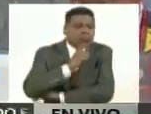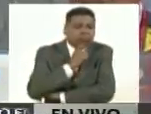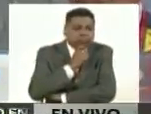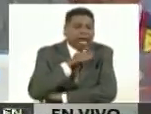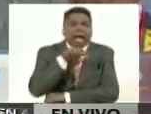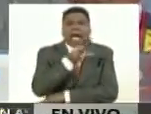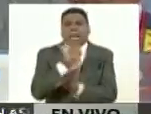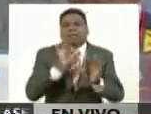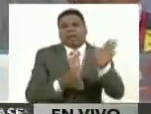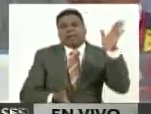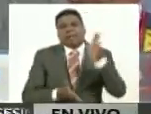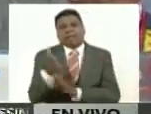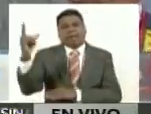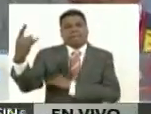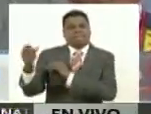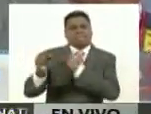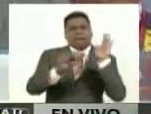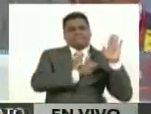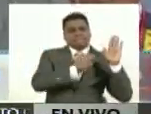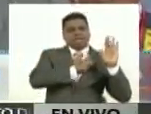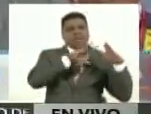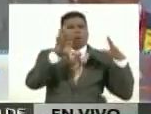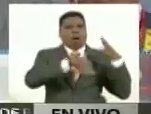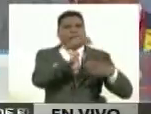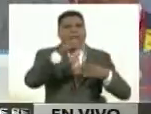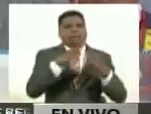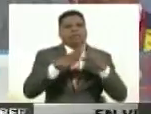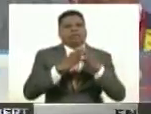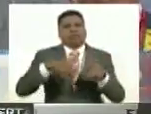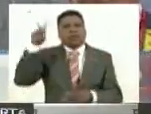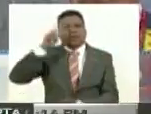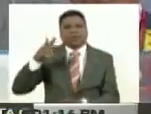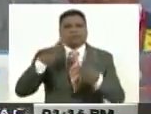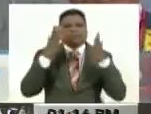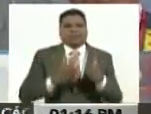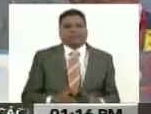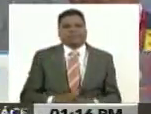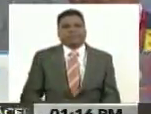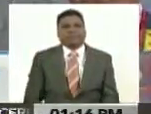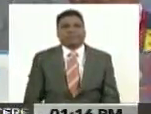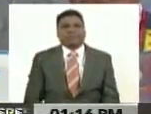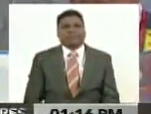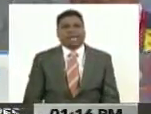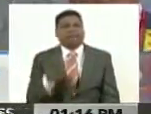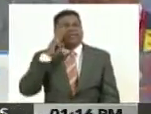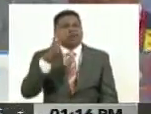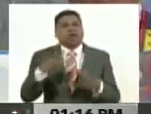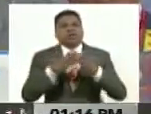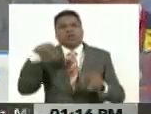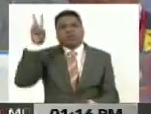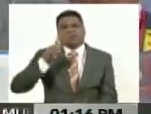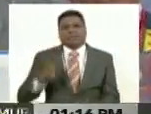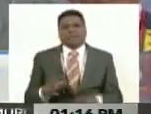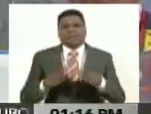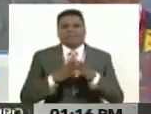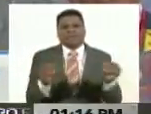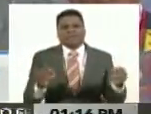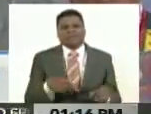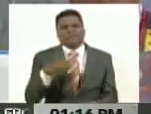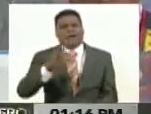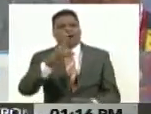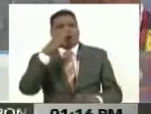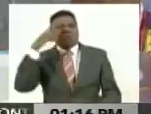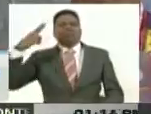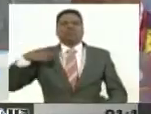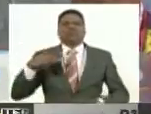Para meter terror en el alma de los venezolanos. Preferían eso a tener un venezolano que se sintiera orgulloso de